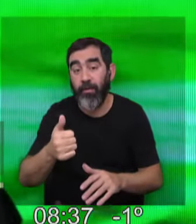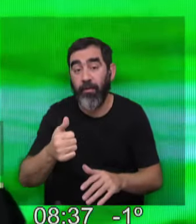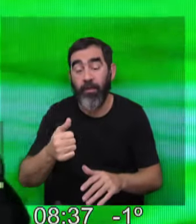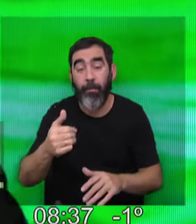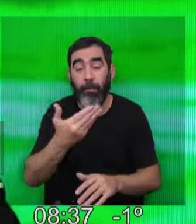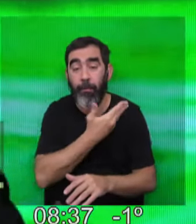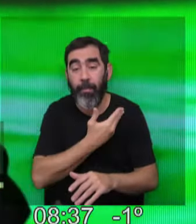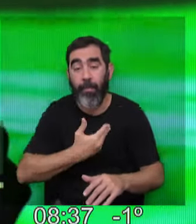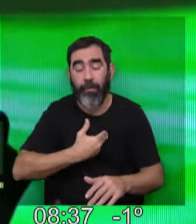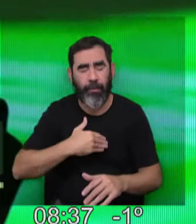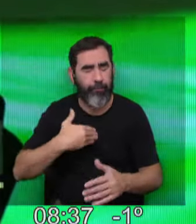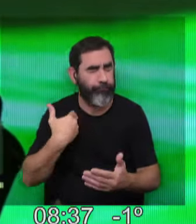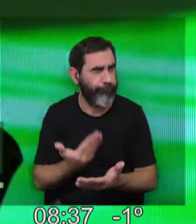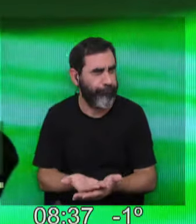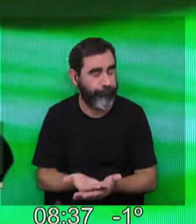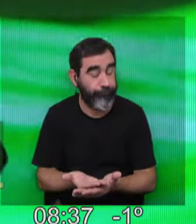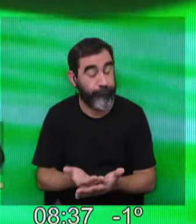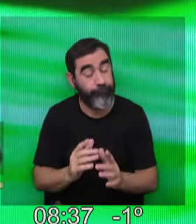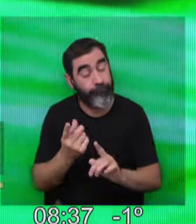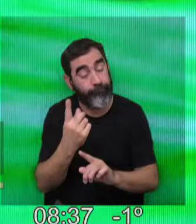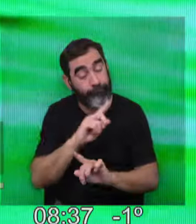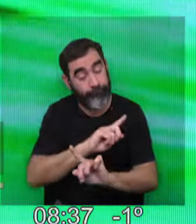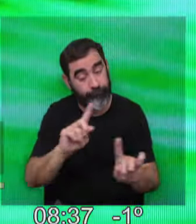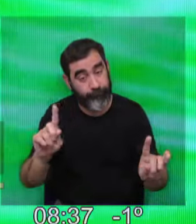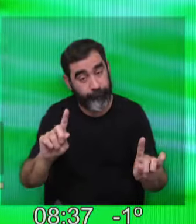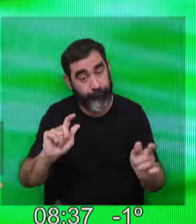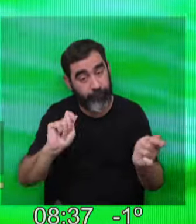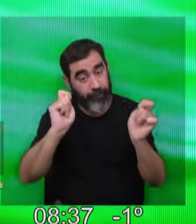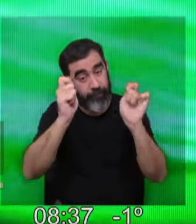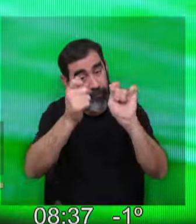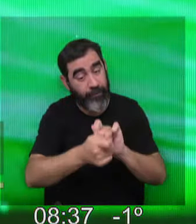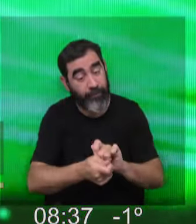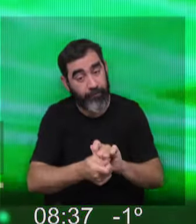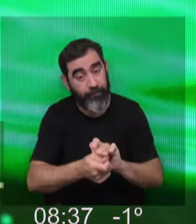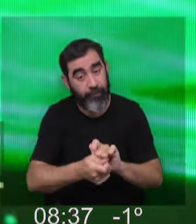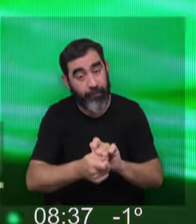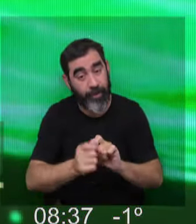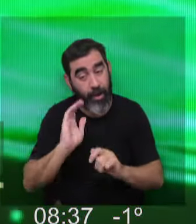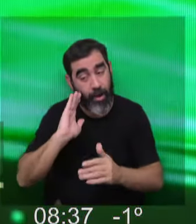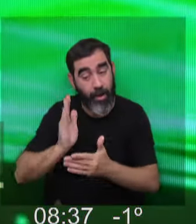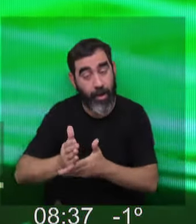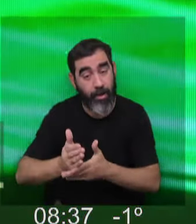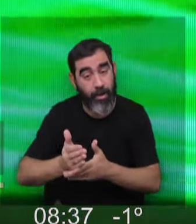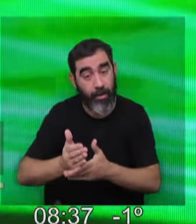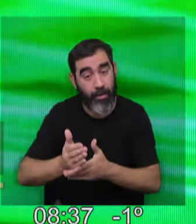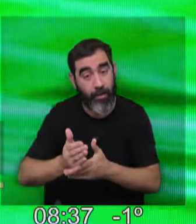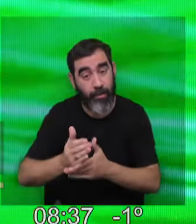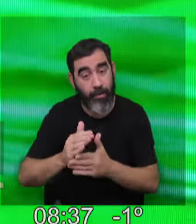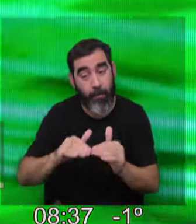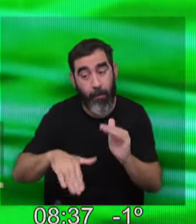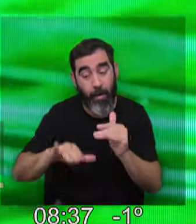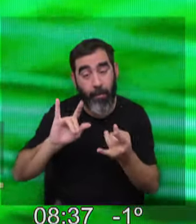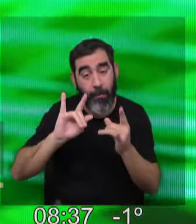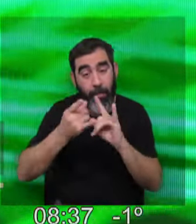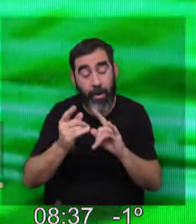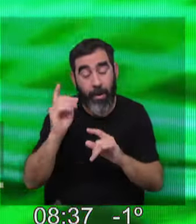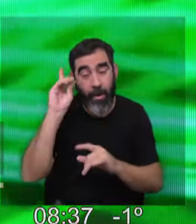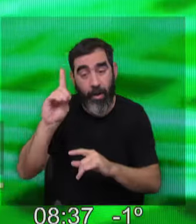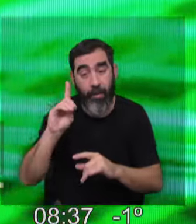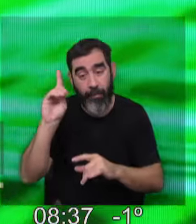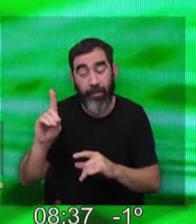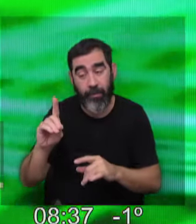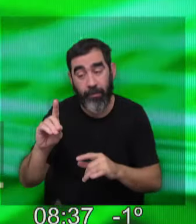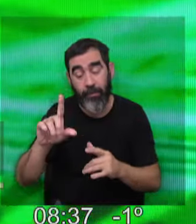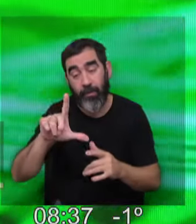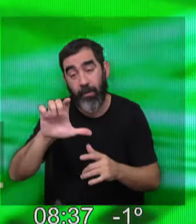Macron estaba terminado. ¿No? Y resulta que Macron le ganó más banca parlamentaria que la señora